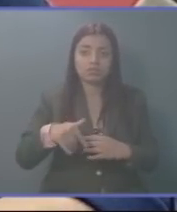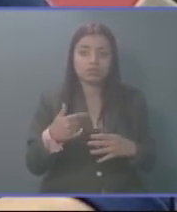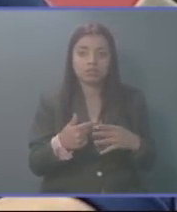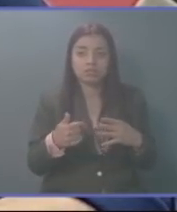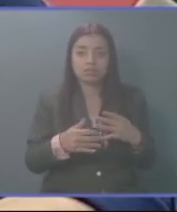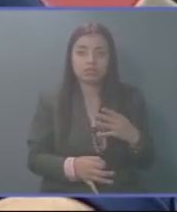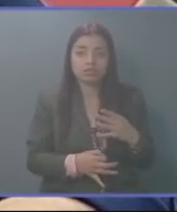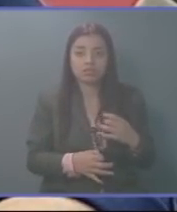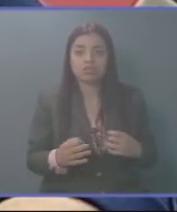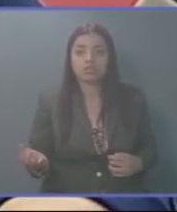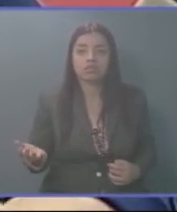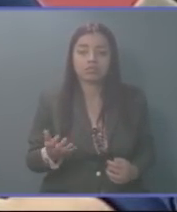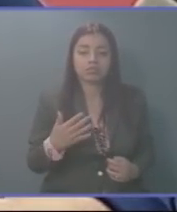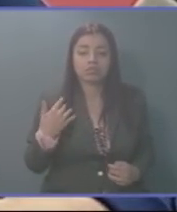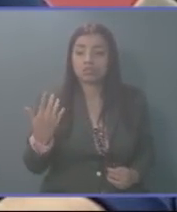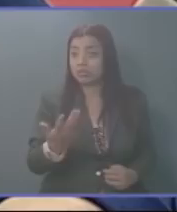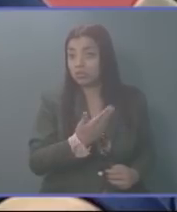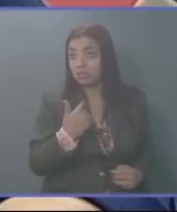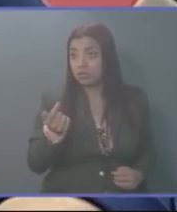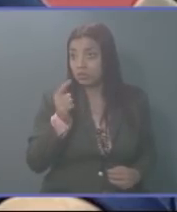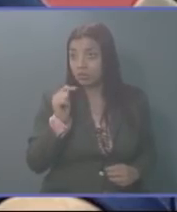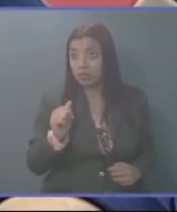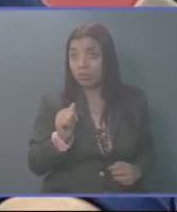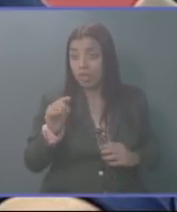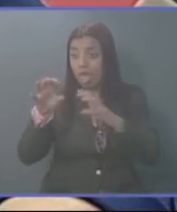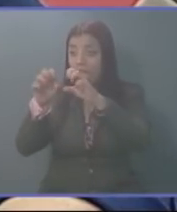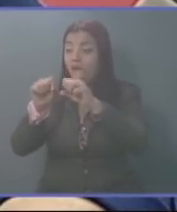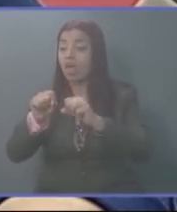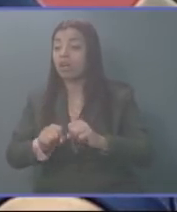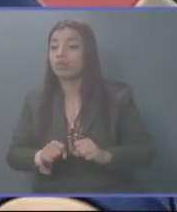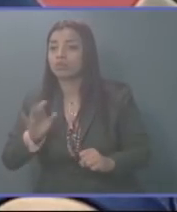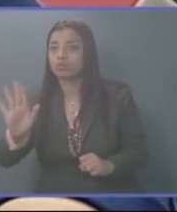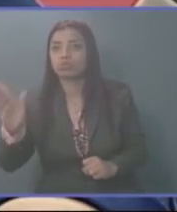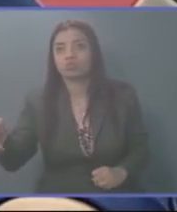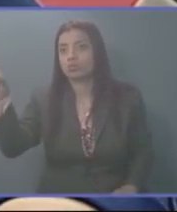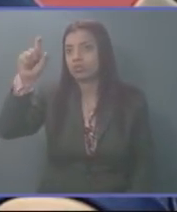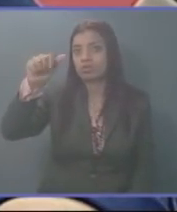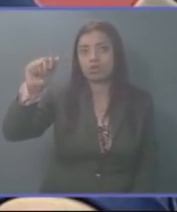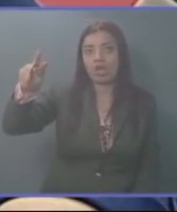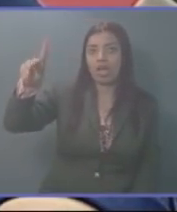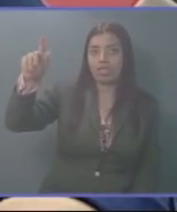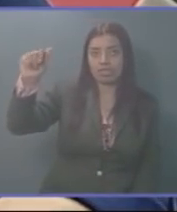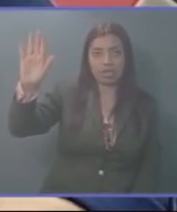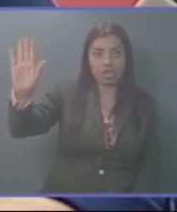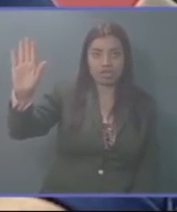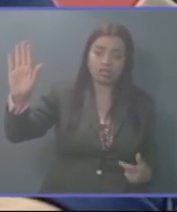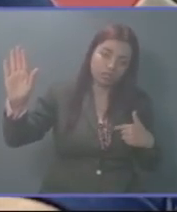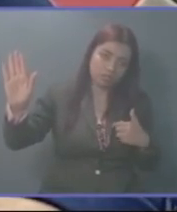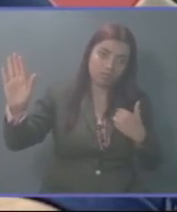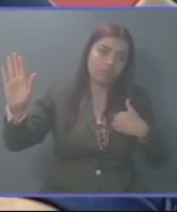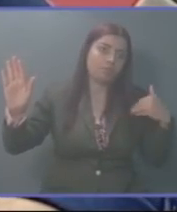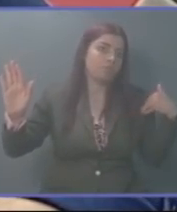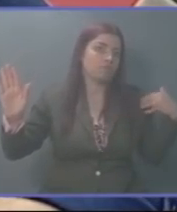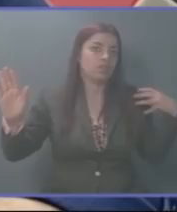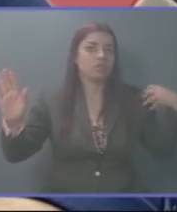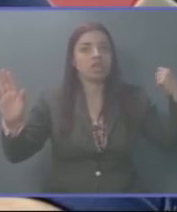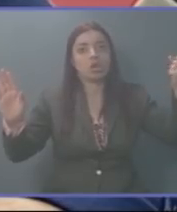Entonces, nosotros no podemos invadir labores, ¿verdad?, de una institución a otra. En segundo